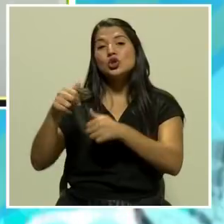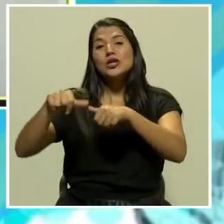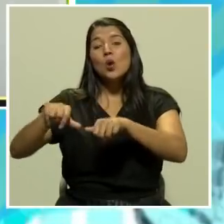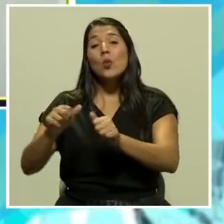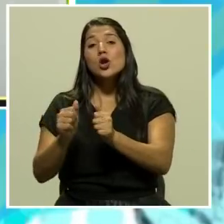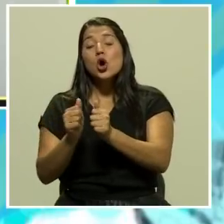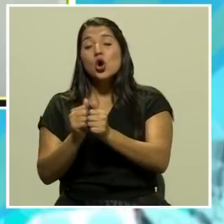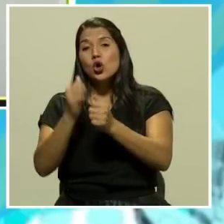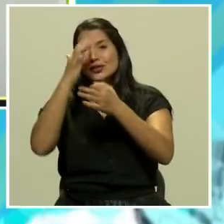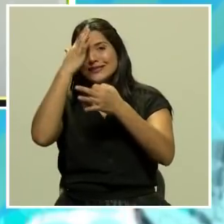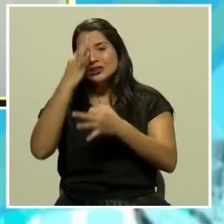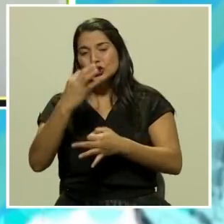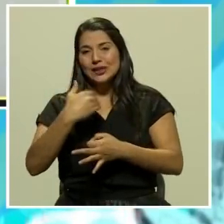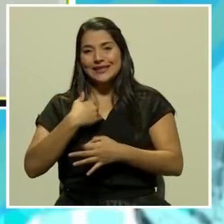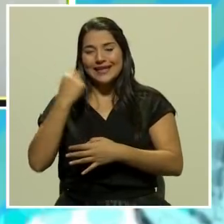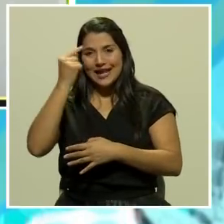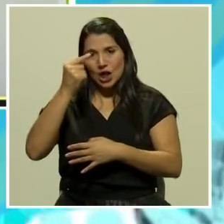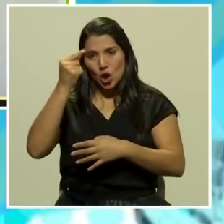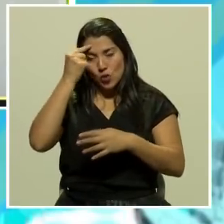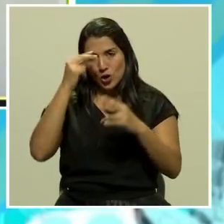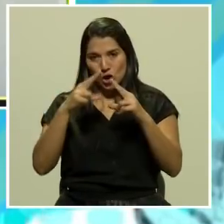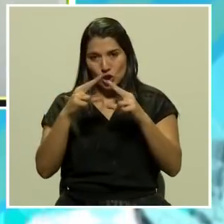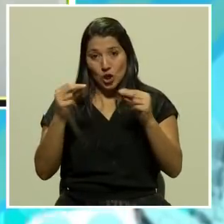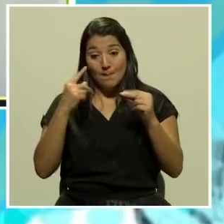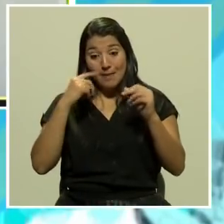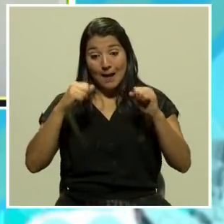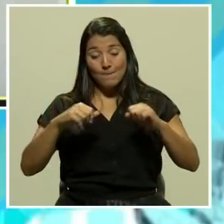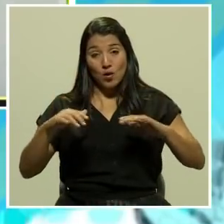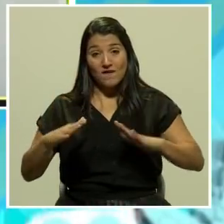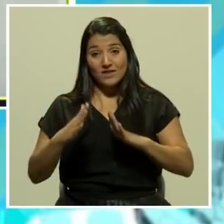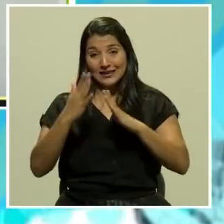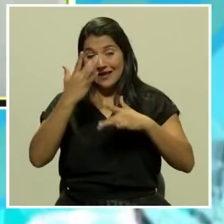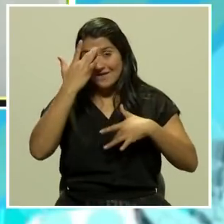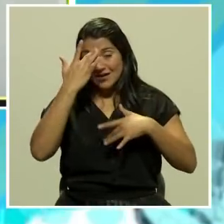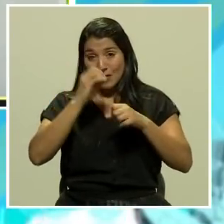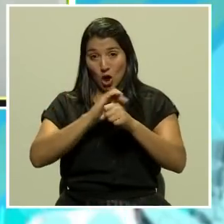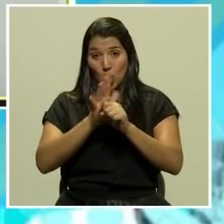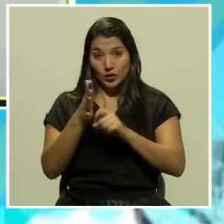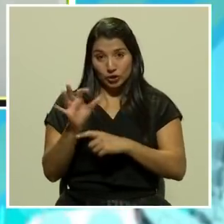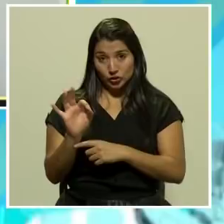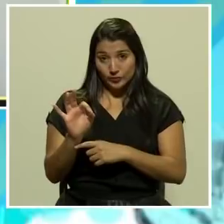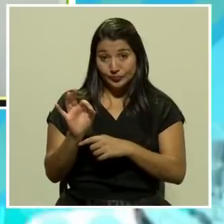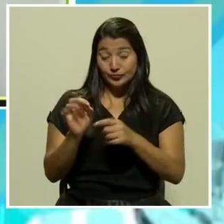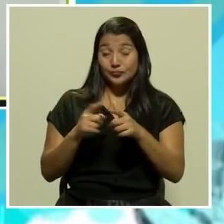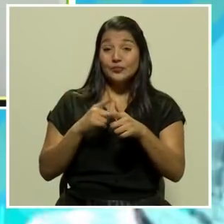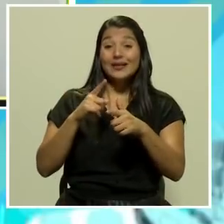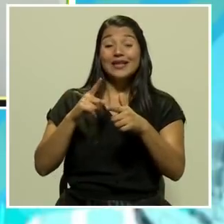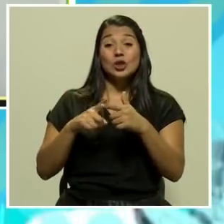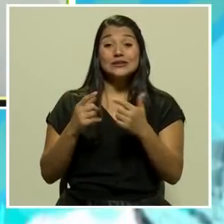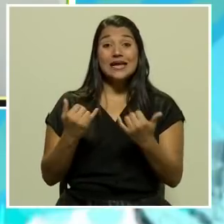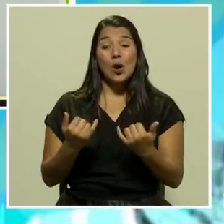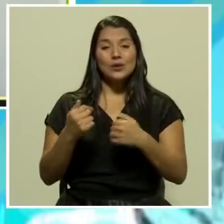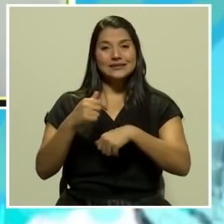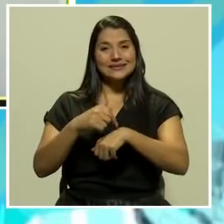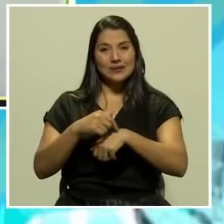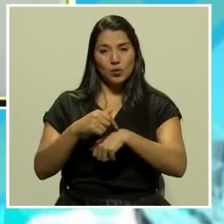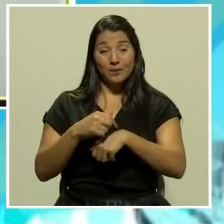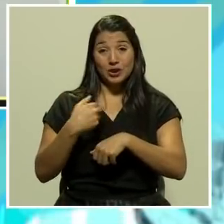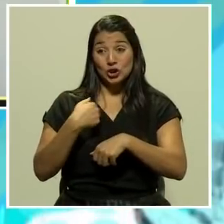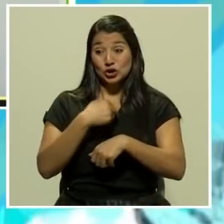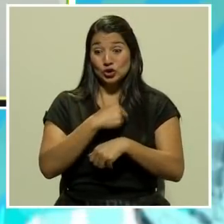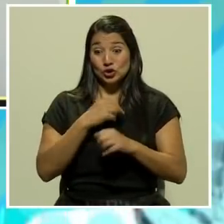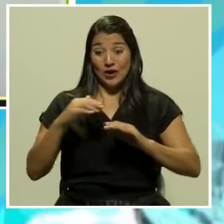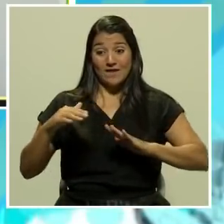de Nicaragua frente a lo que es el COVID-19. De tal manera de que en este momento nos encontramos en